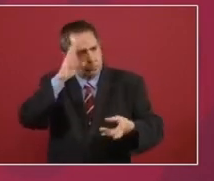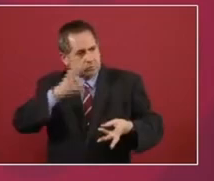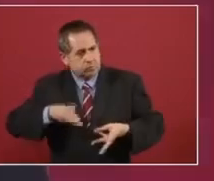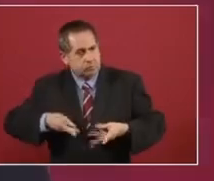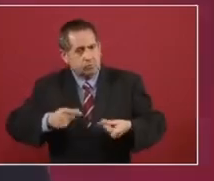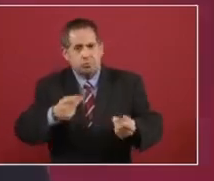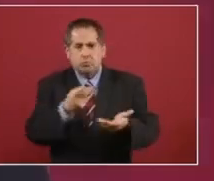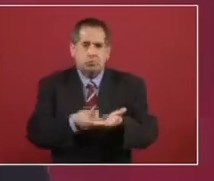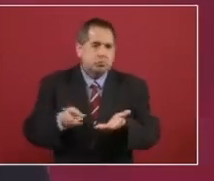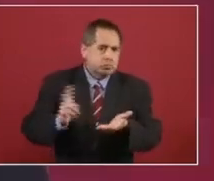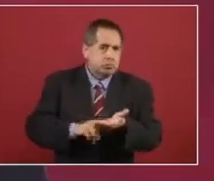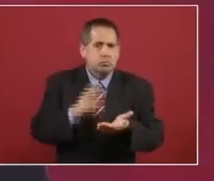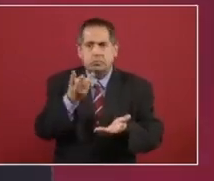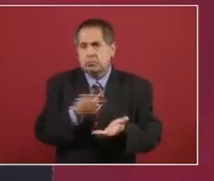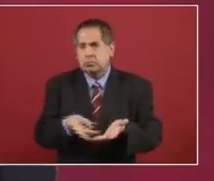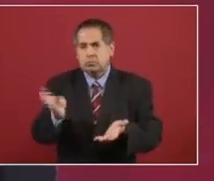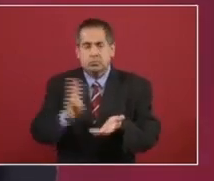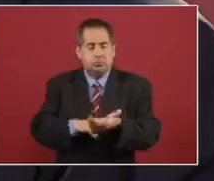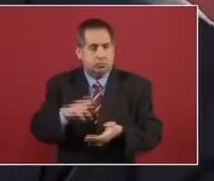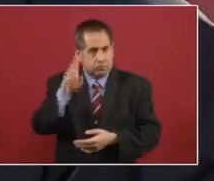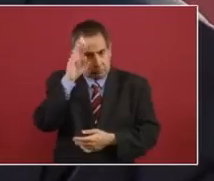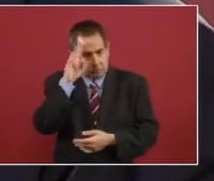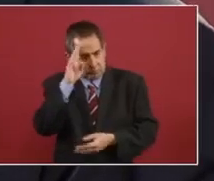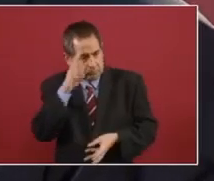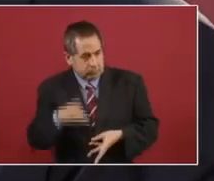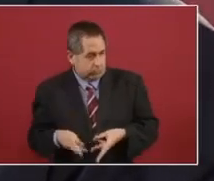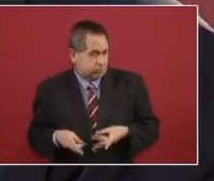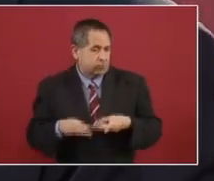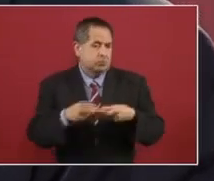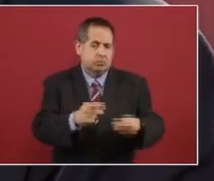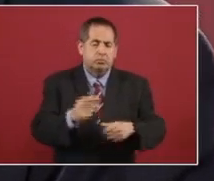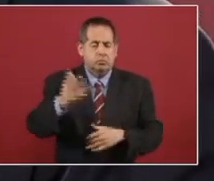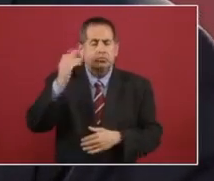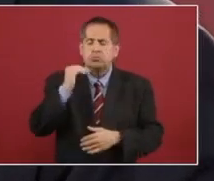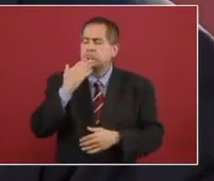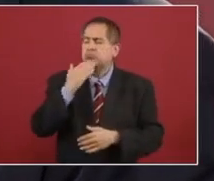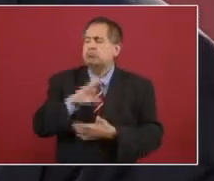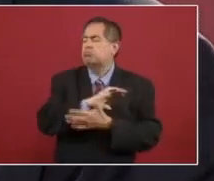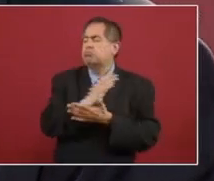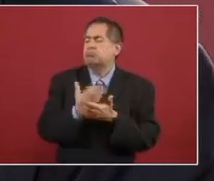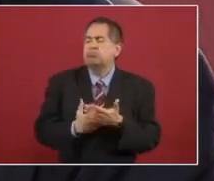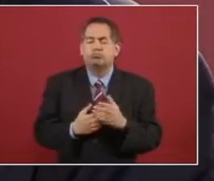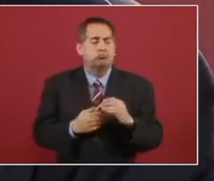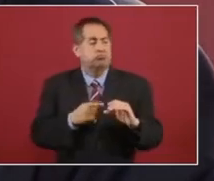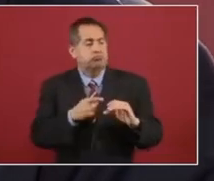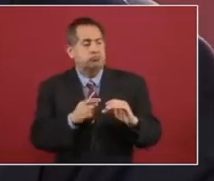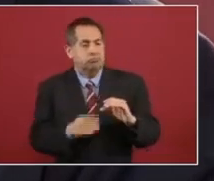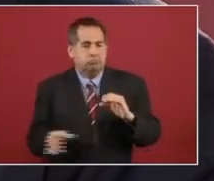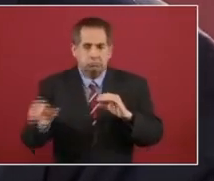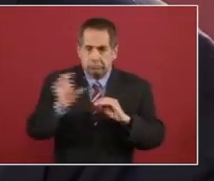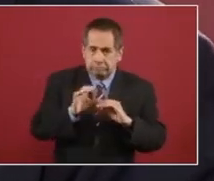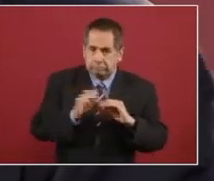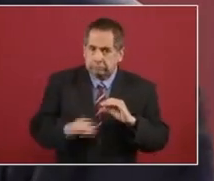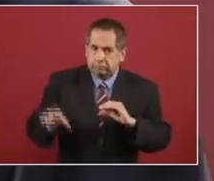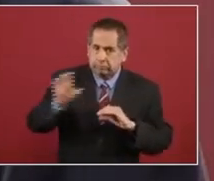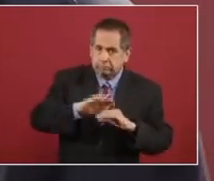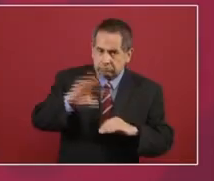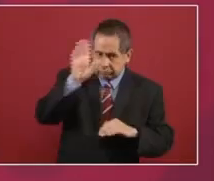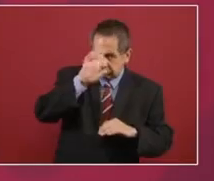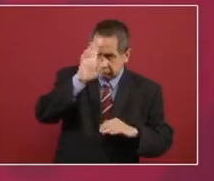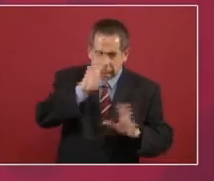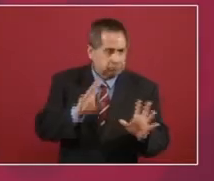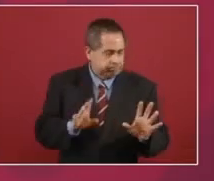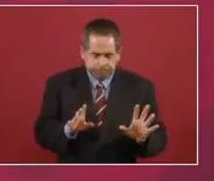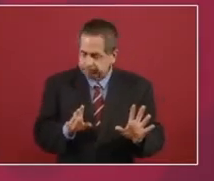triple de lo que significó el contrato original. Todo